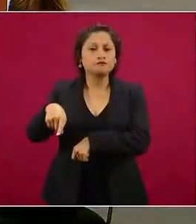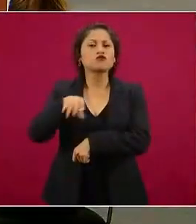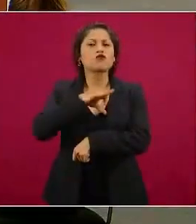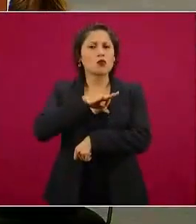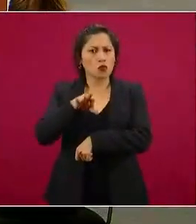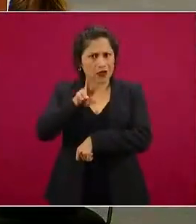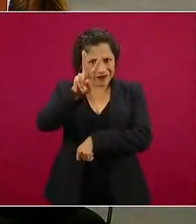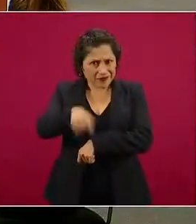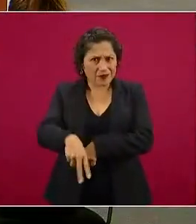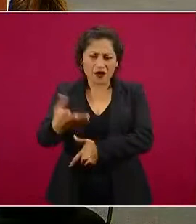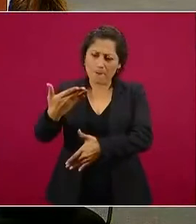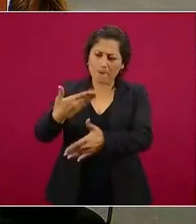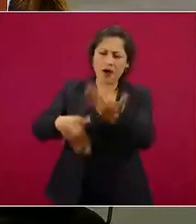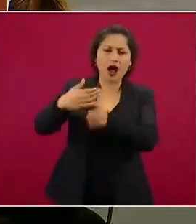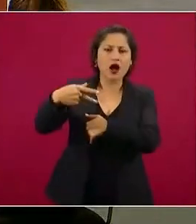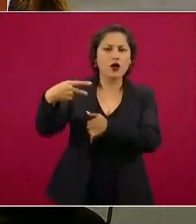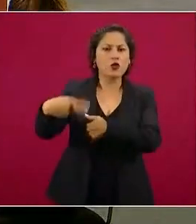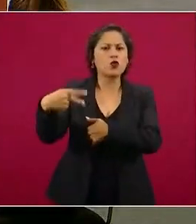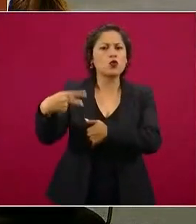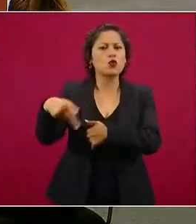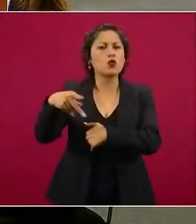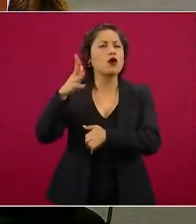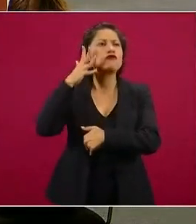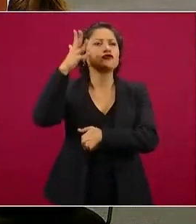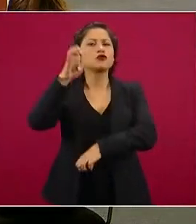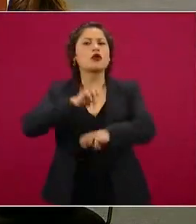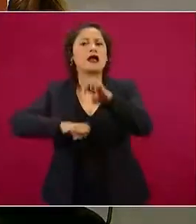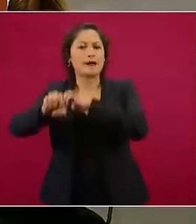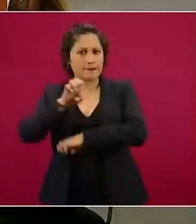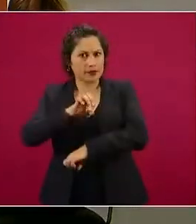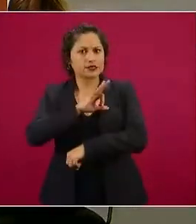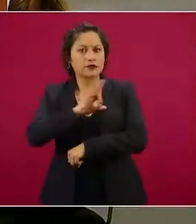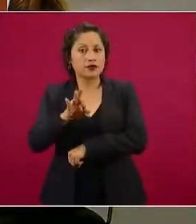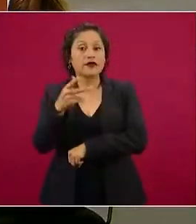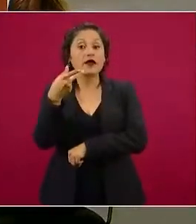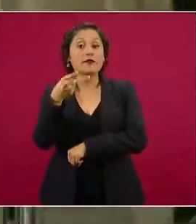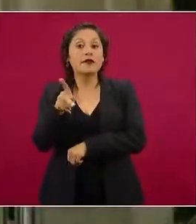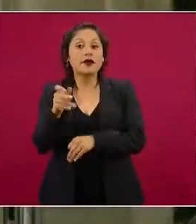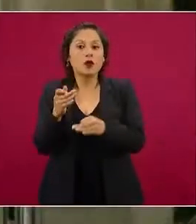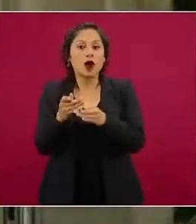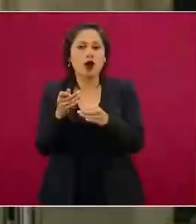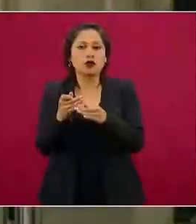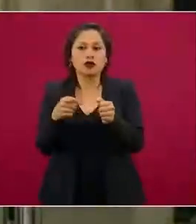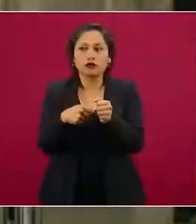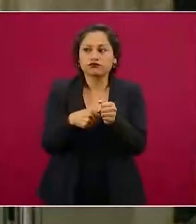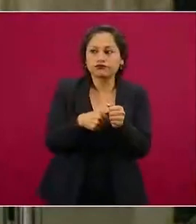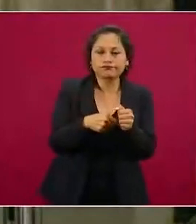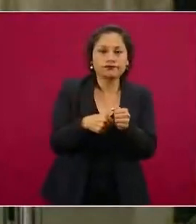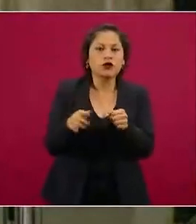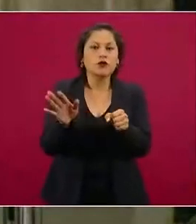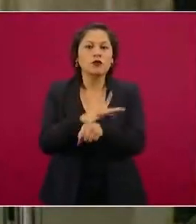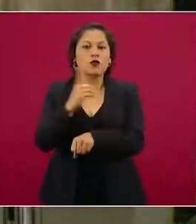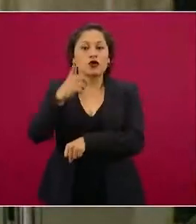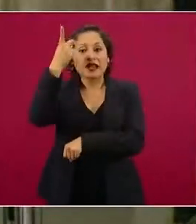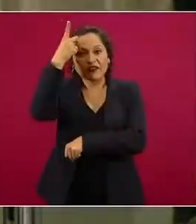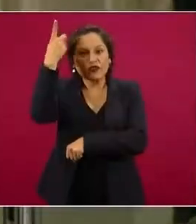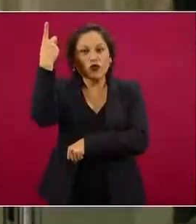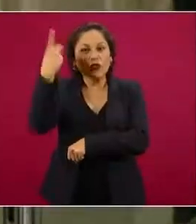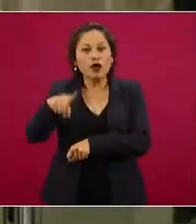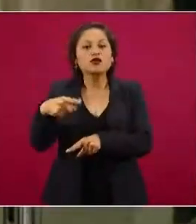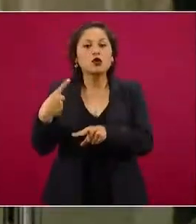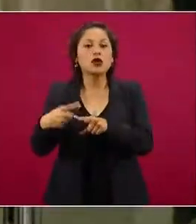haber bastante empresa futura, pero lo tienen escondido porque los dueños ahora son los exalcaldes, el exgobierno.